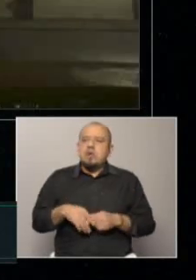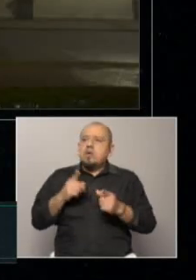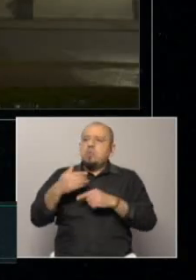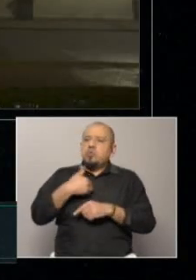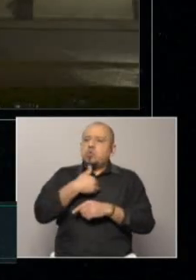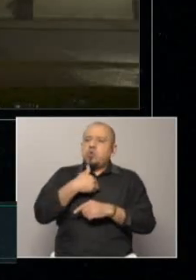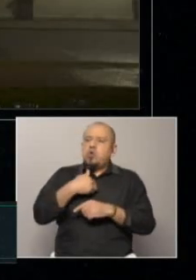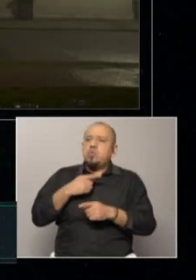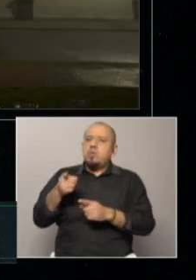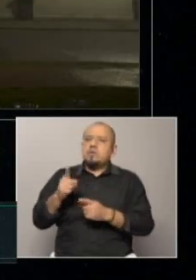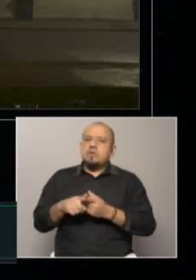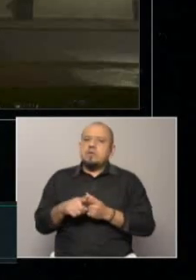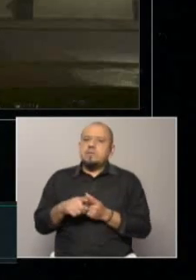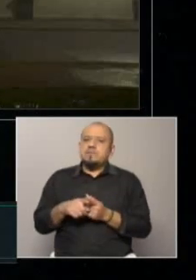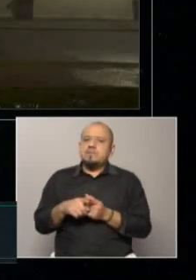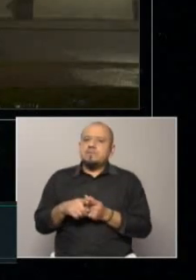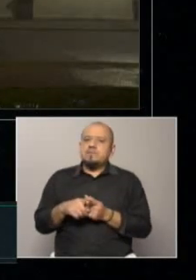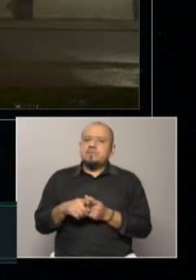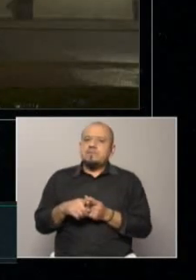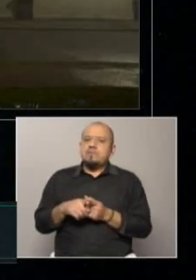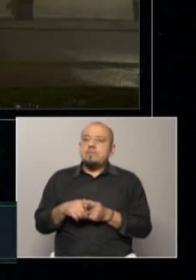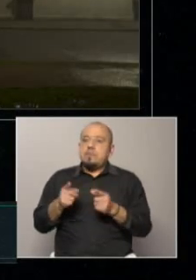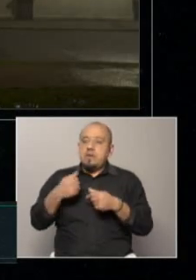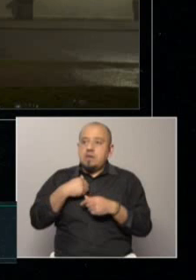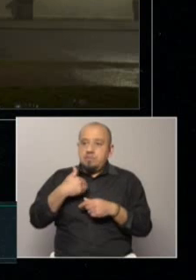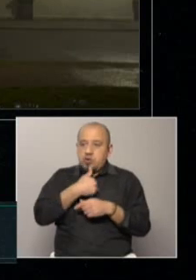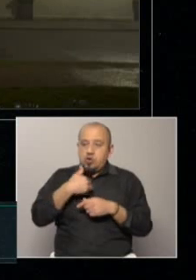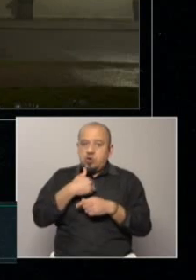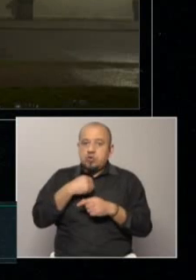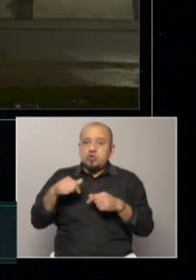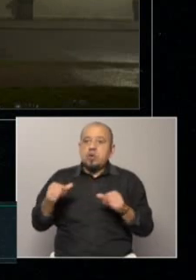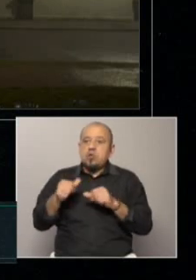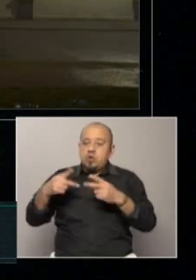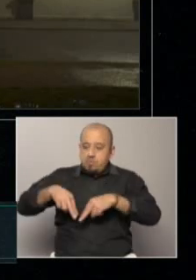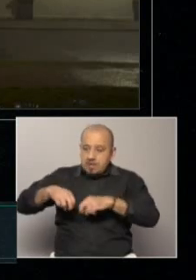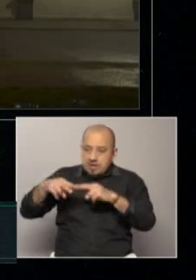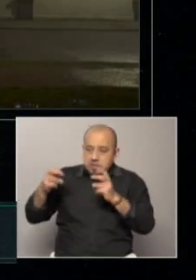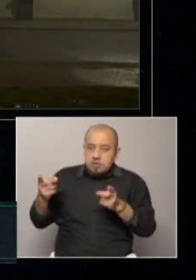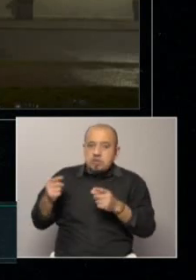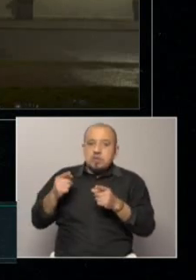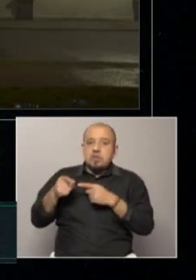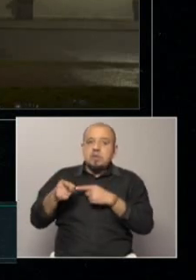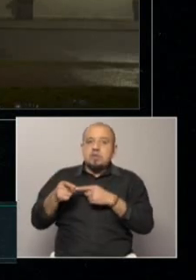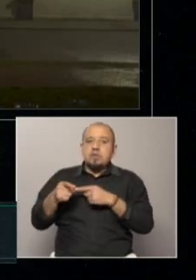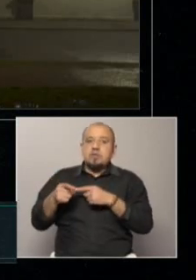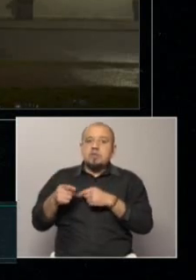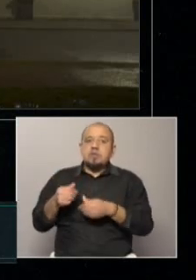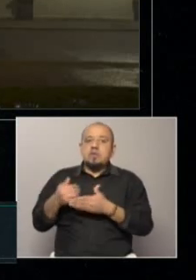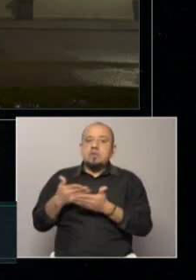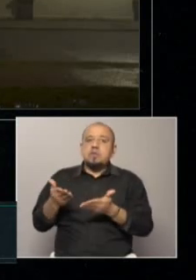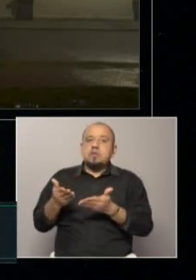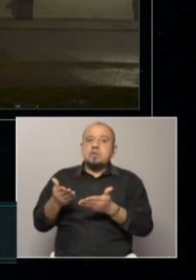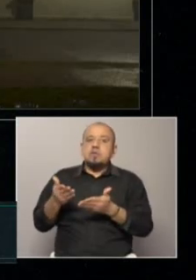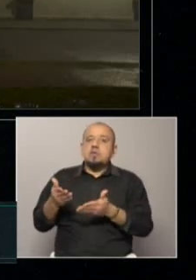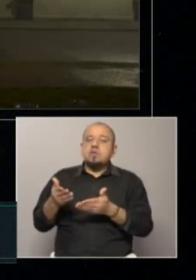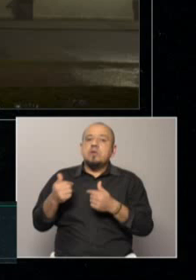rol? ¿Cómo lo van a presentar, si nos puedes adelantar un poquito? Bueno, mi rol está, yo hago toda la parte de investigación periodística y dentro del documental,